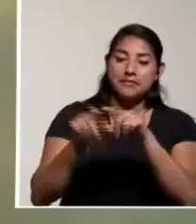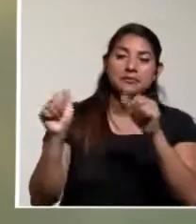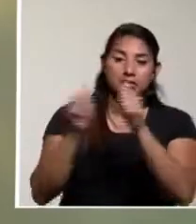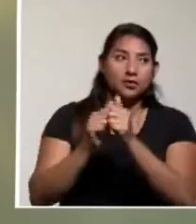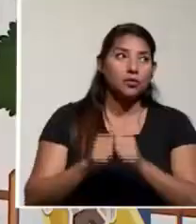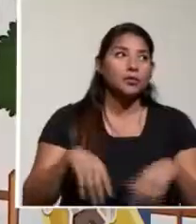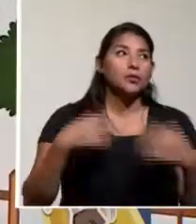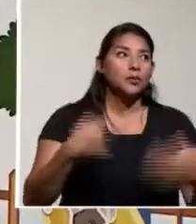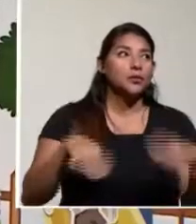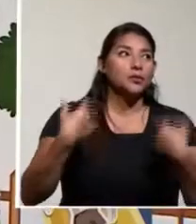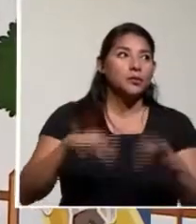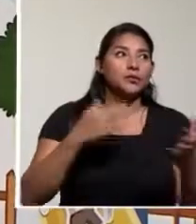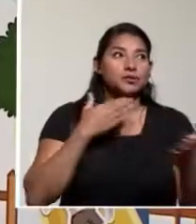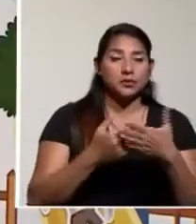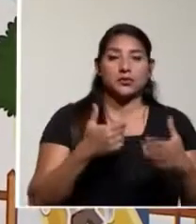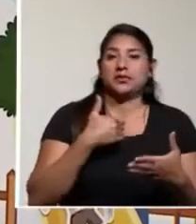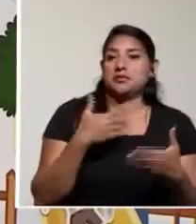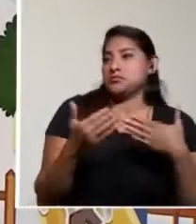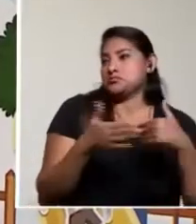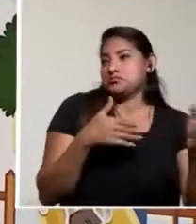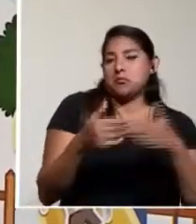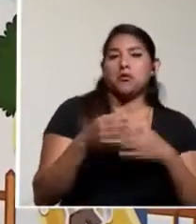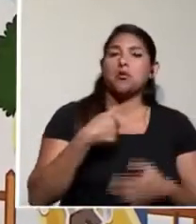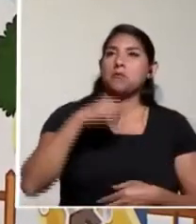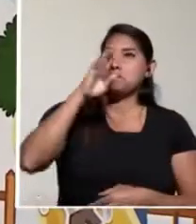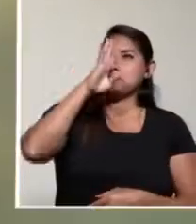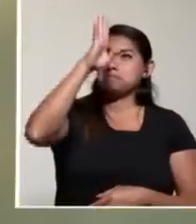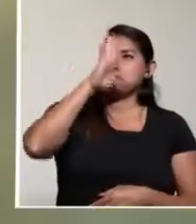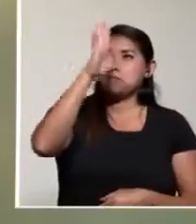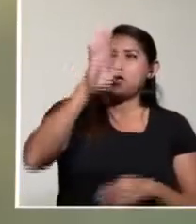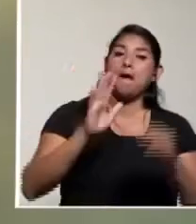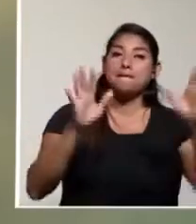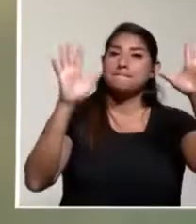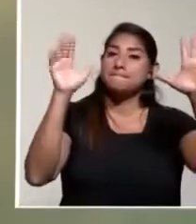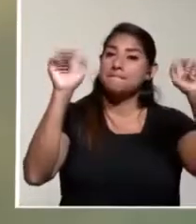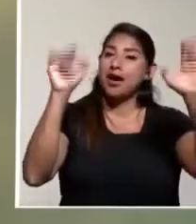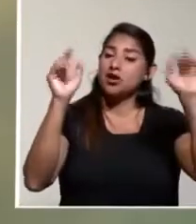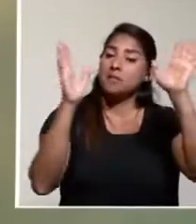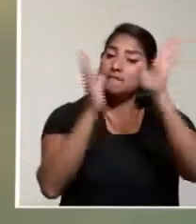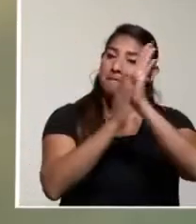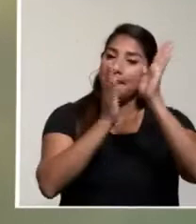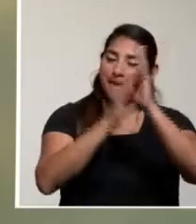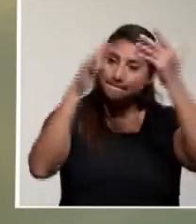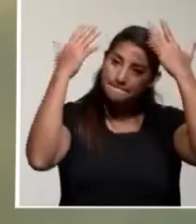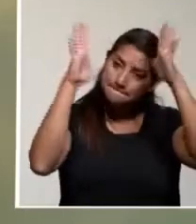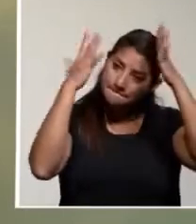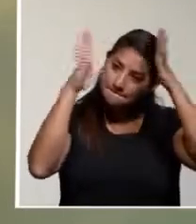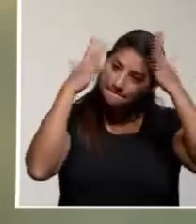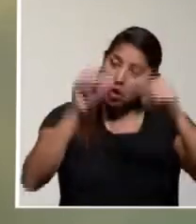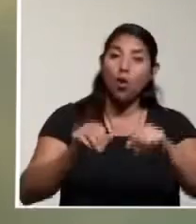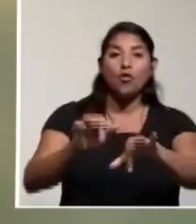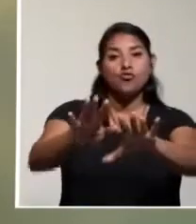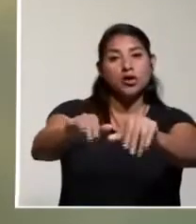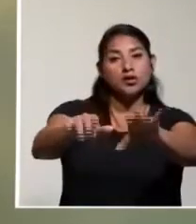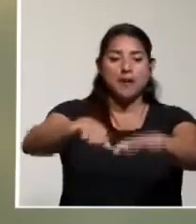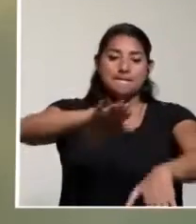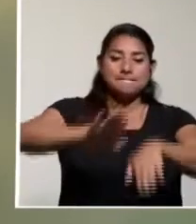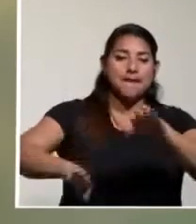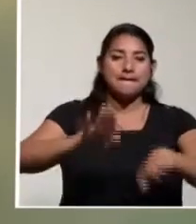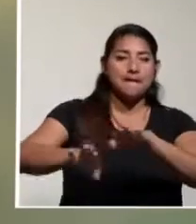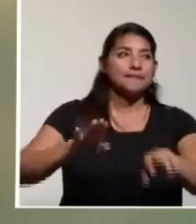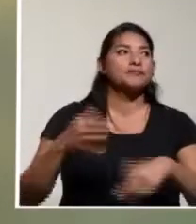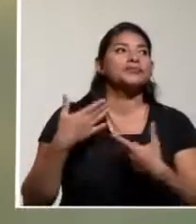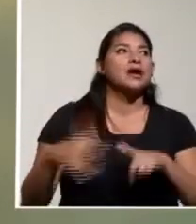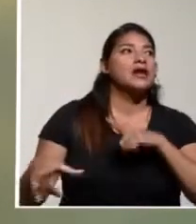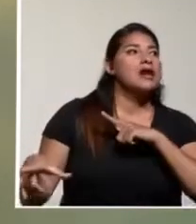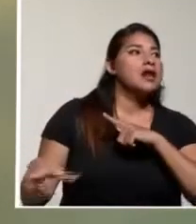Si no tenemos instrumento musical, podemos usar nuestras palmas. Claro, muy nuestros pies. Yo me preparo